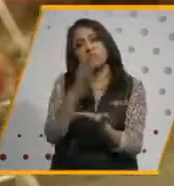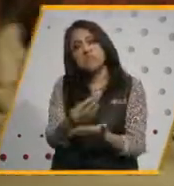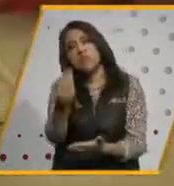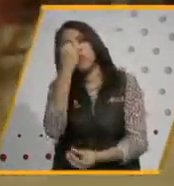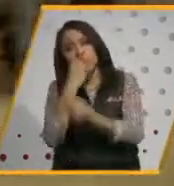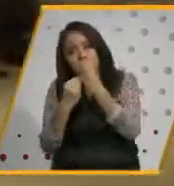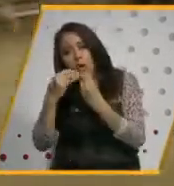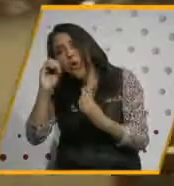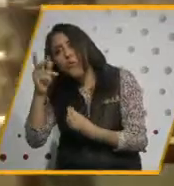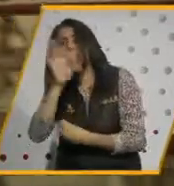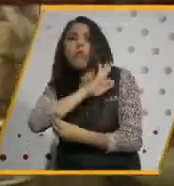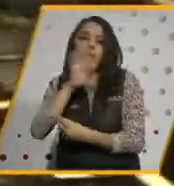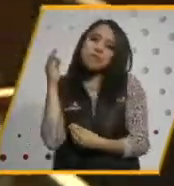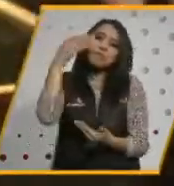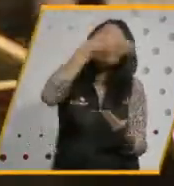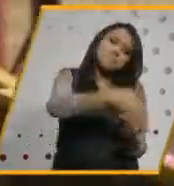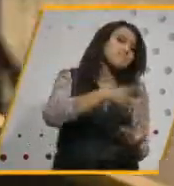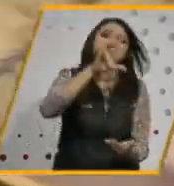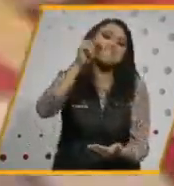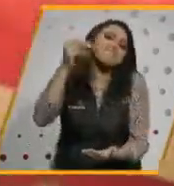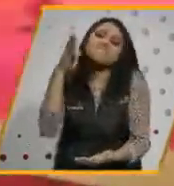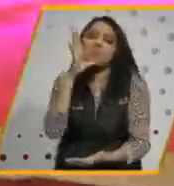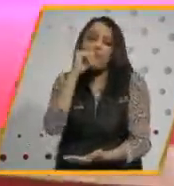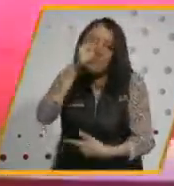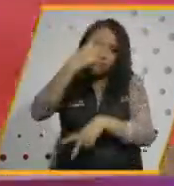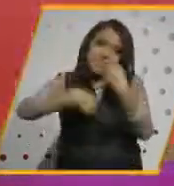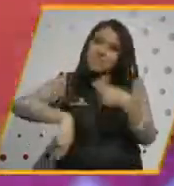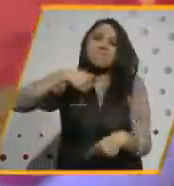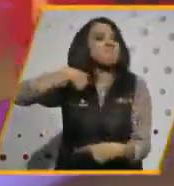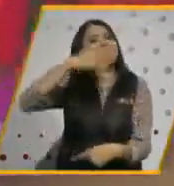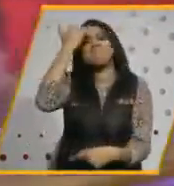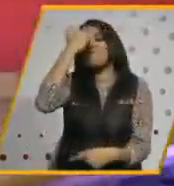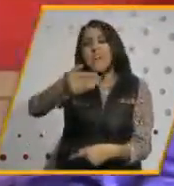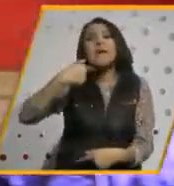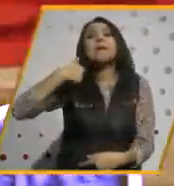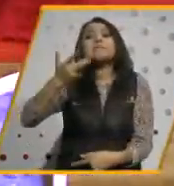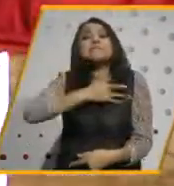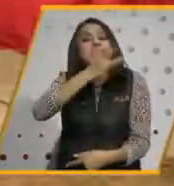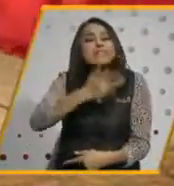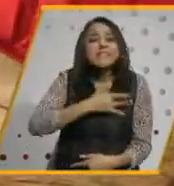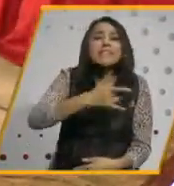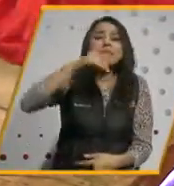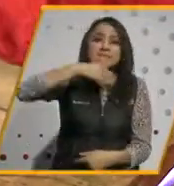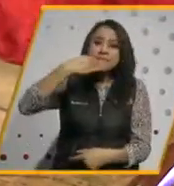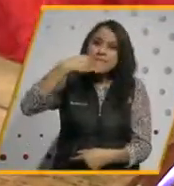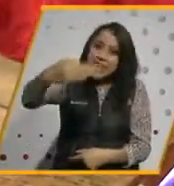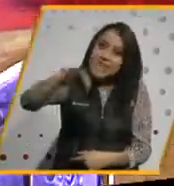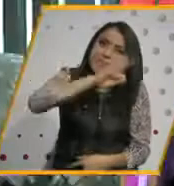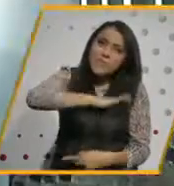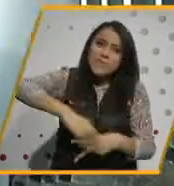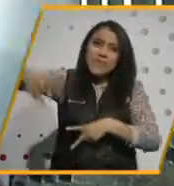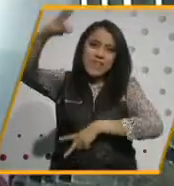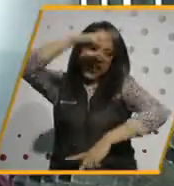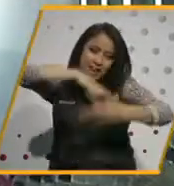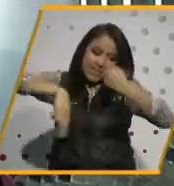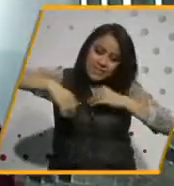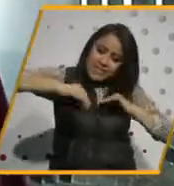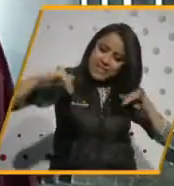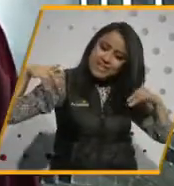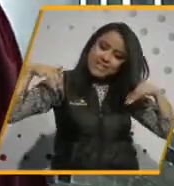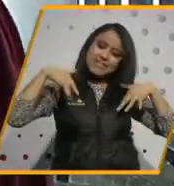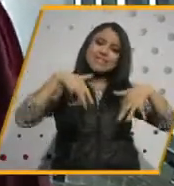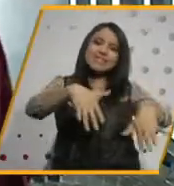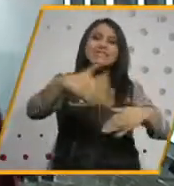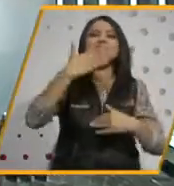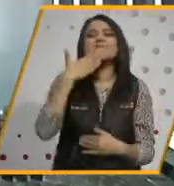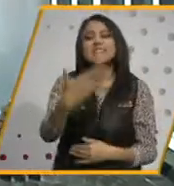dan alegría. Y creo con el hecho de poder venir, poder entrar, poder darles ese esparcimiento, ese